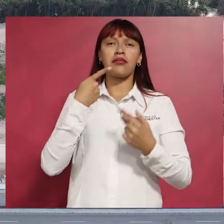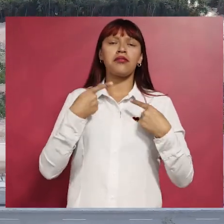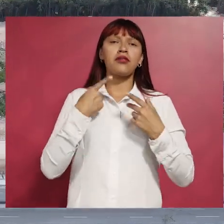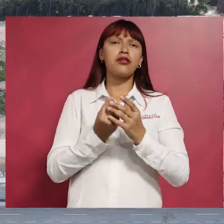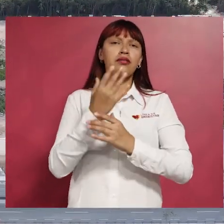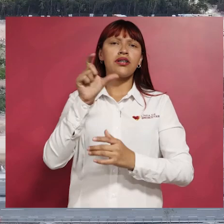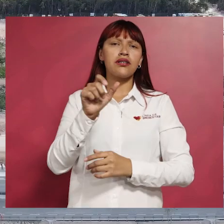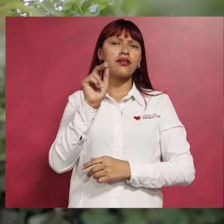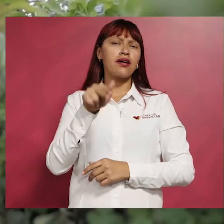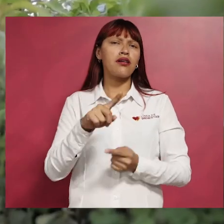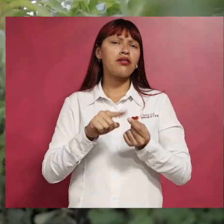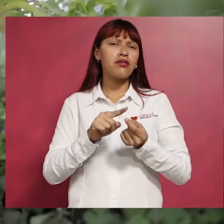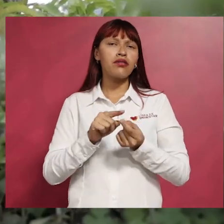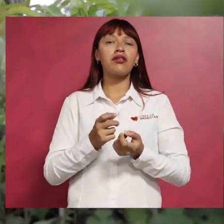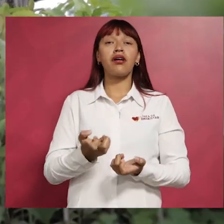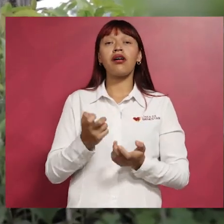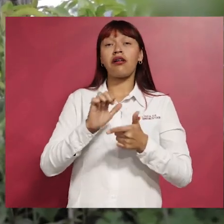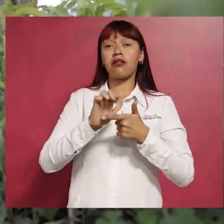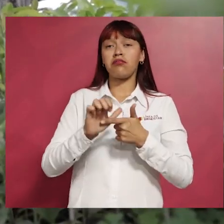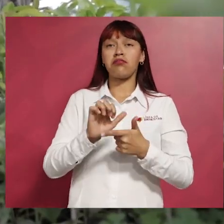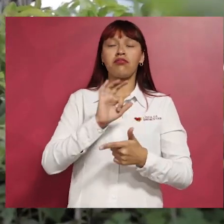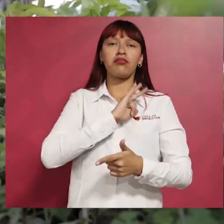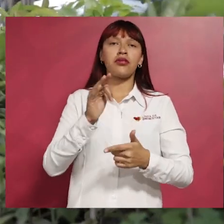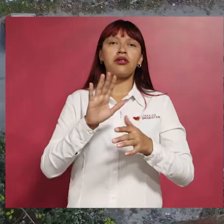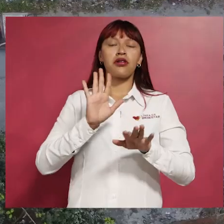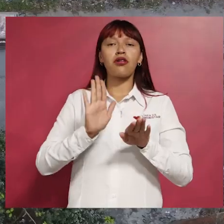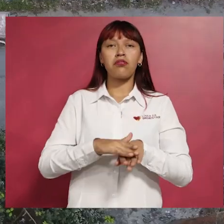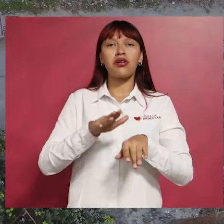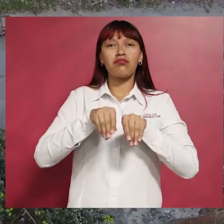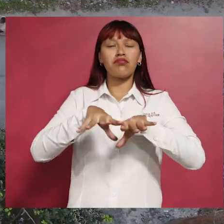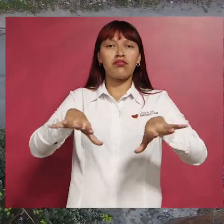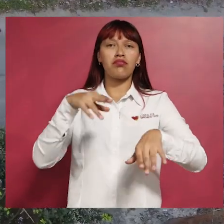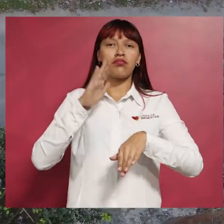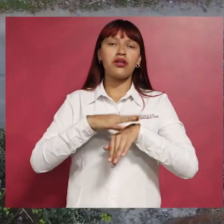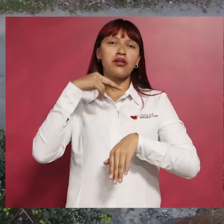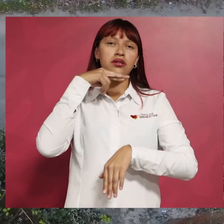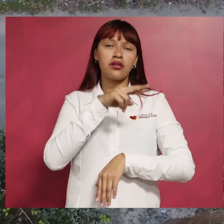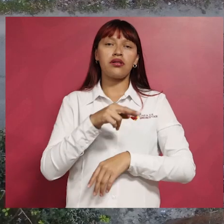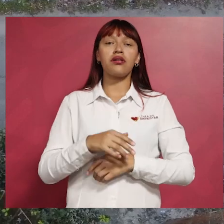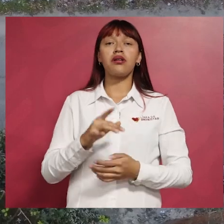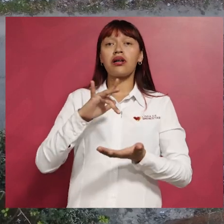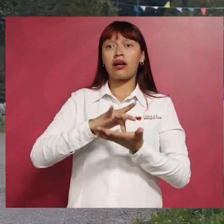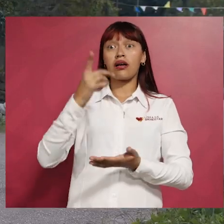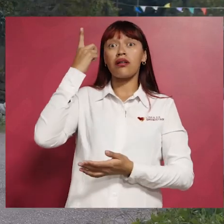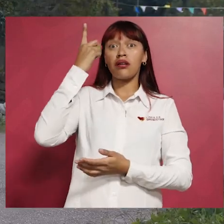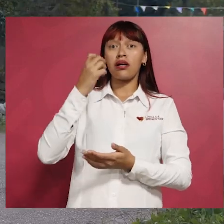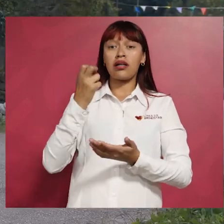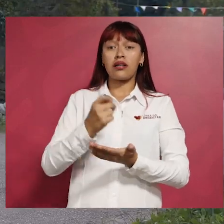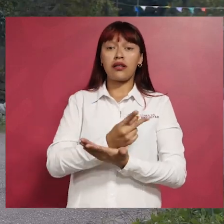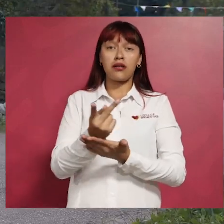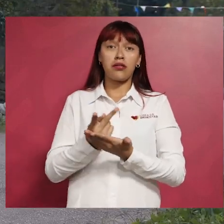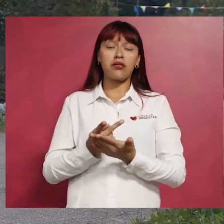queda Nuevoshkan? Entonces, va a causar un gran impacto. Ahorita doy gracias a Dios por el programa,